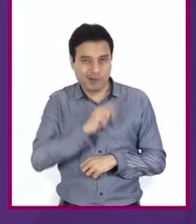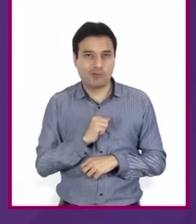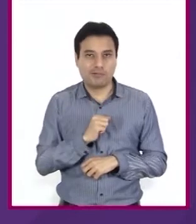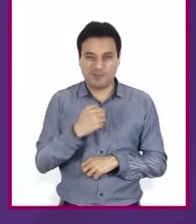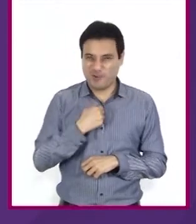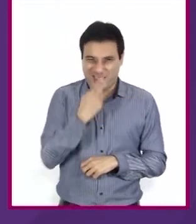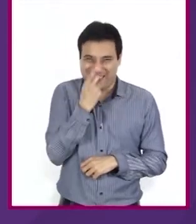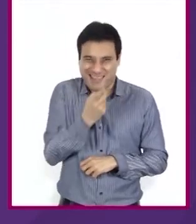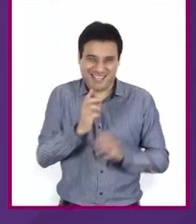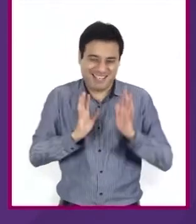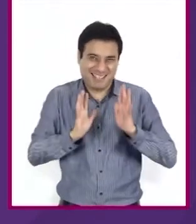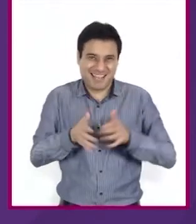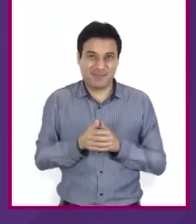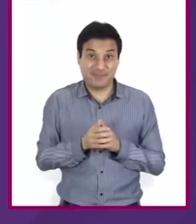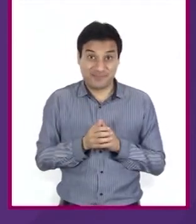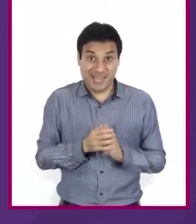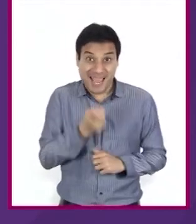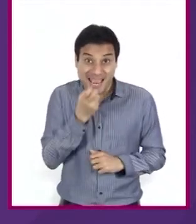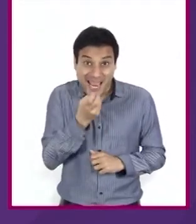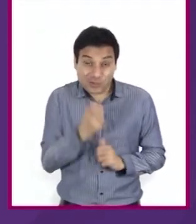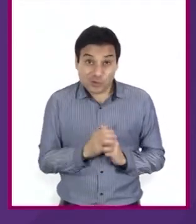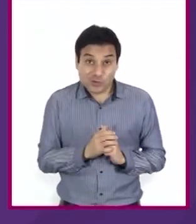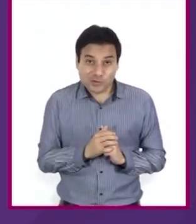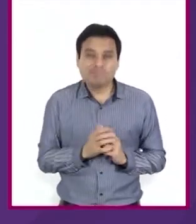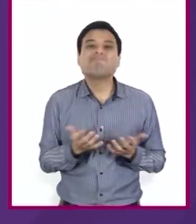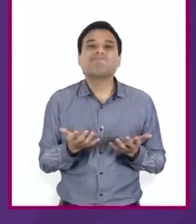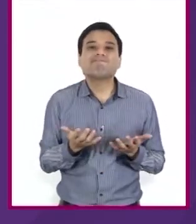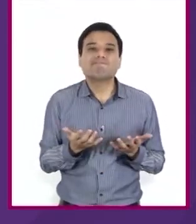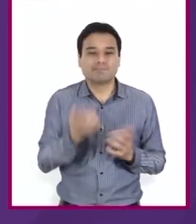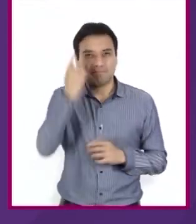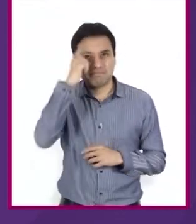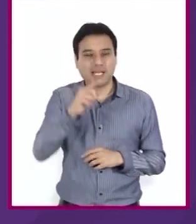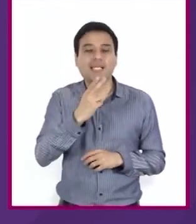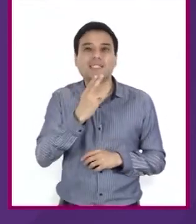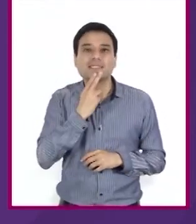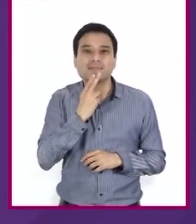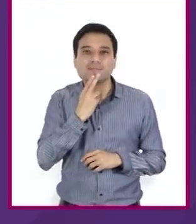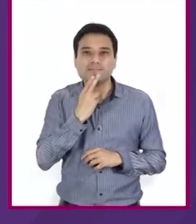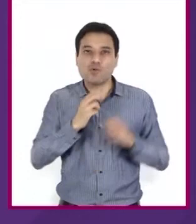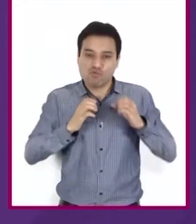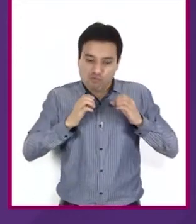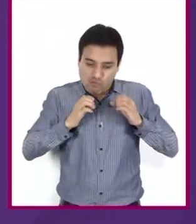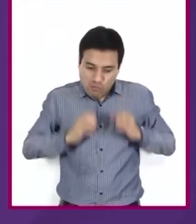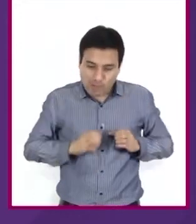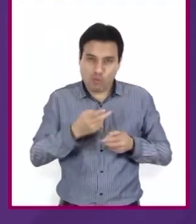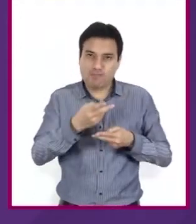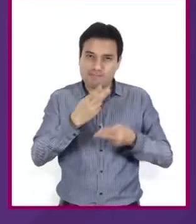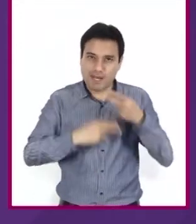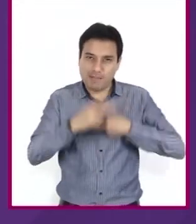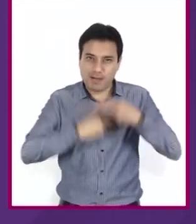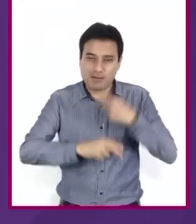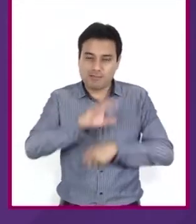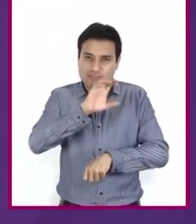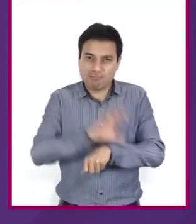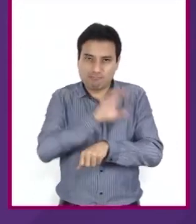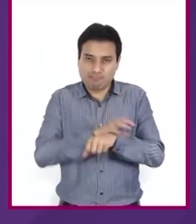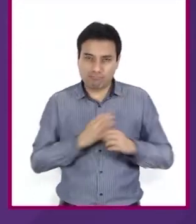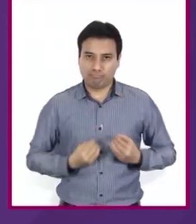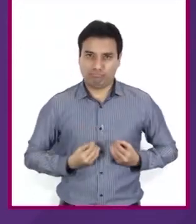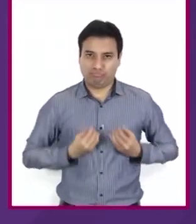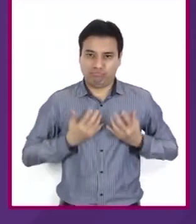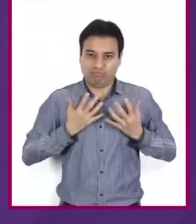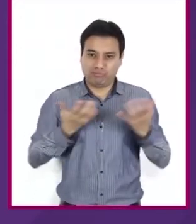lo mencionamos, estos carbohidratos son los encargados de brindar energía a nuestras células para realizar las